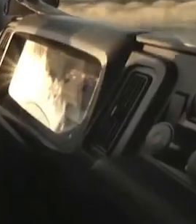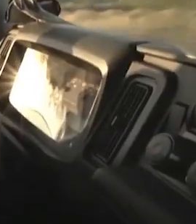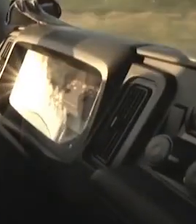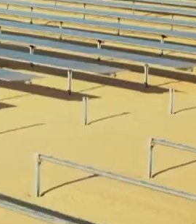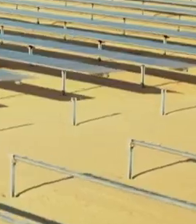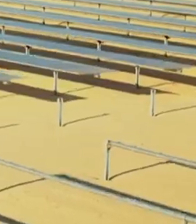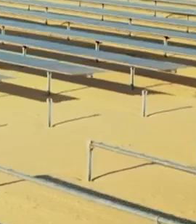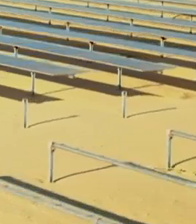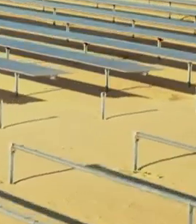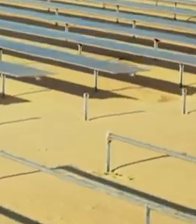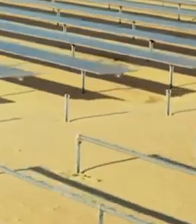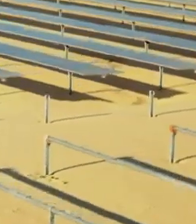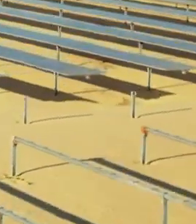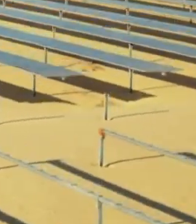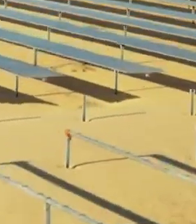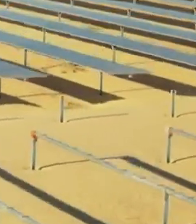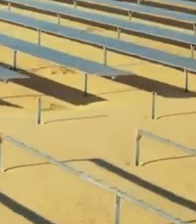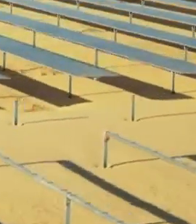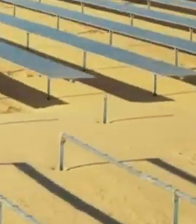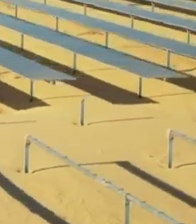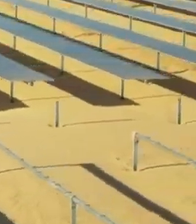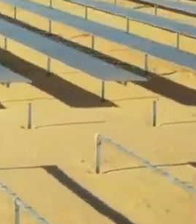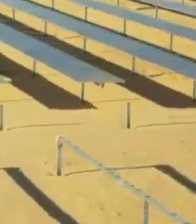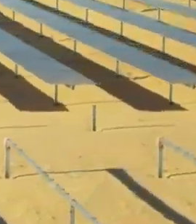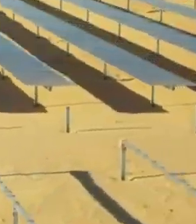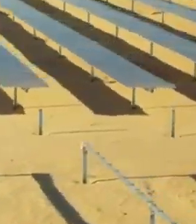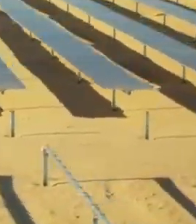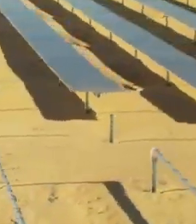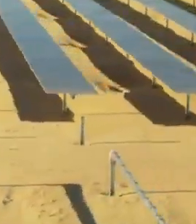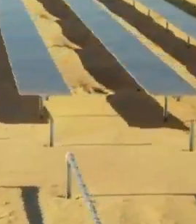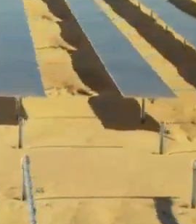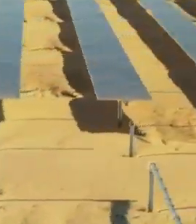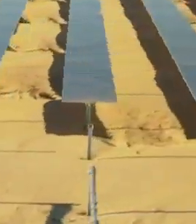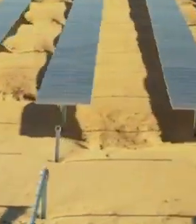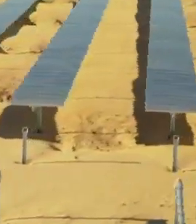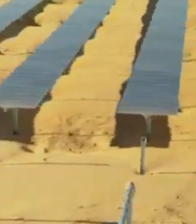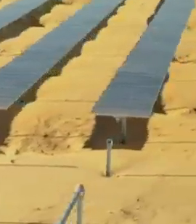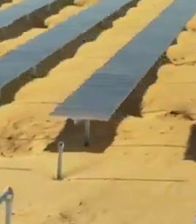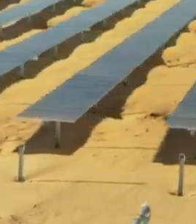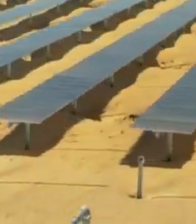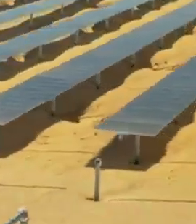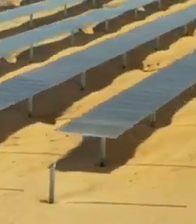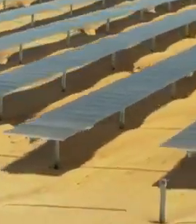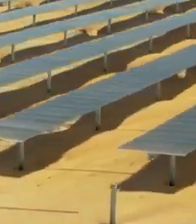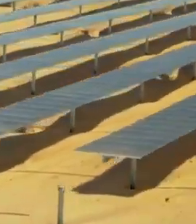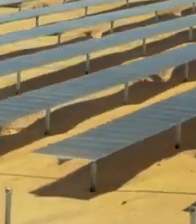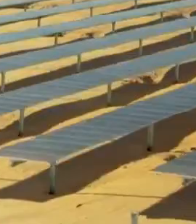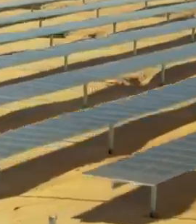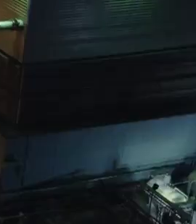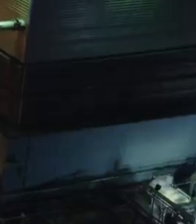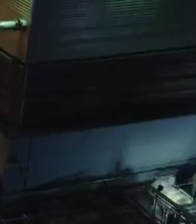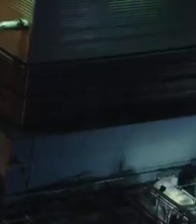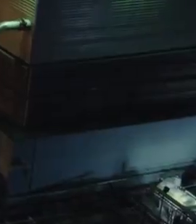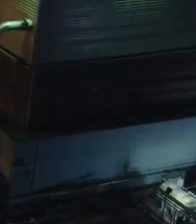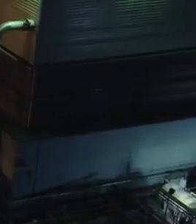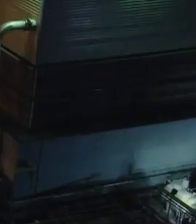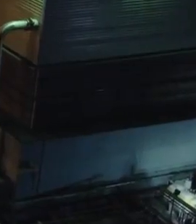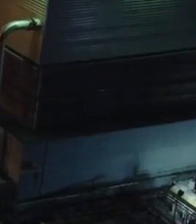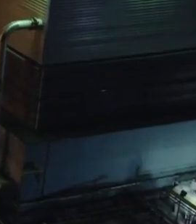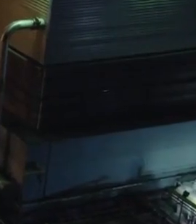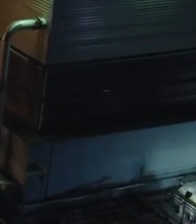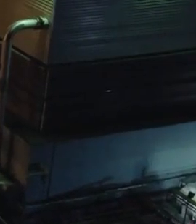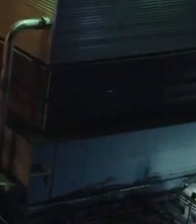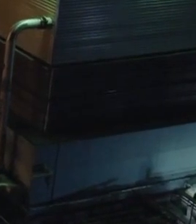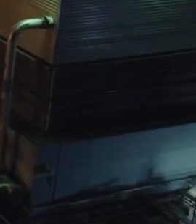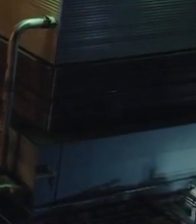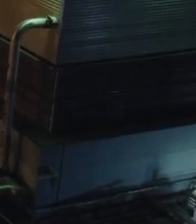$278 millones. De esta manera, la CFE garantiza el correcto funcionamiento de su infraestructura eléctrica en todo el proceso, desde la generación